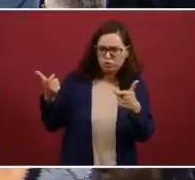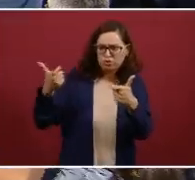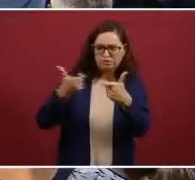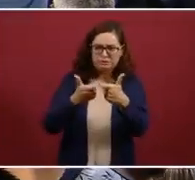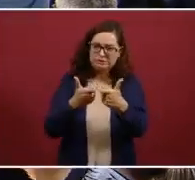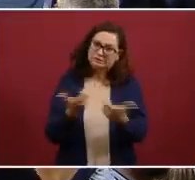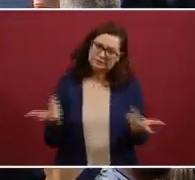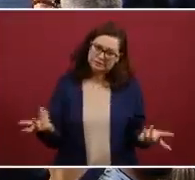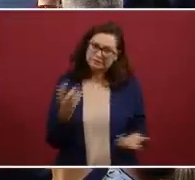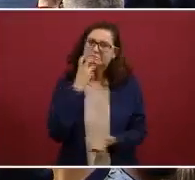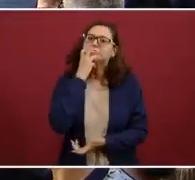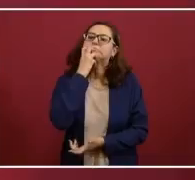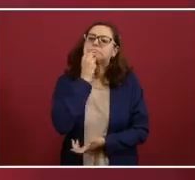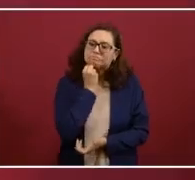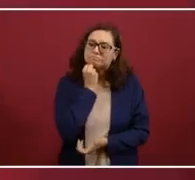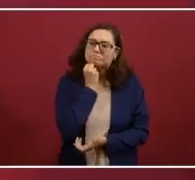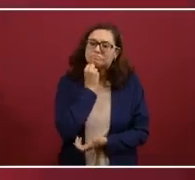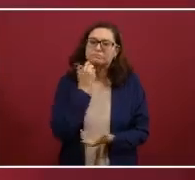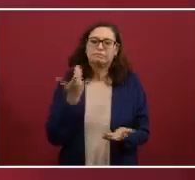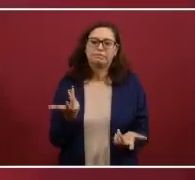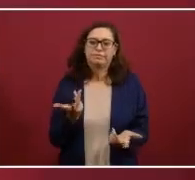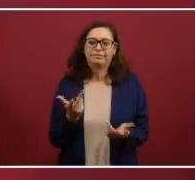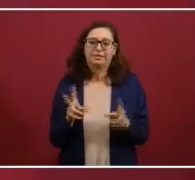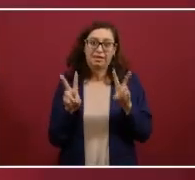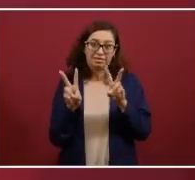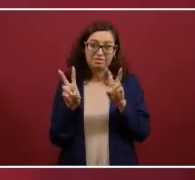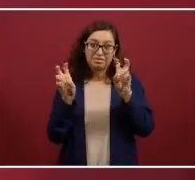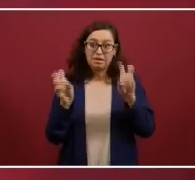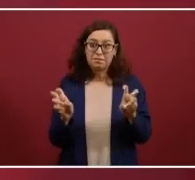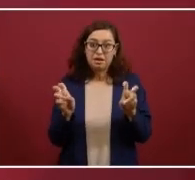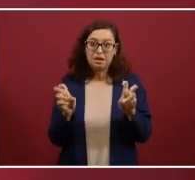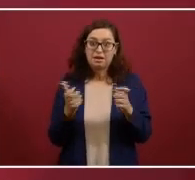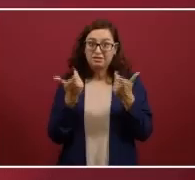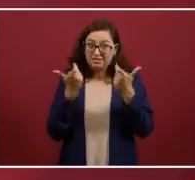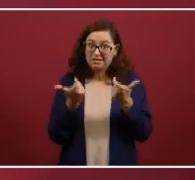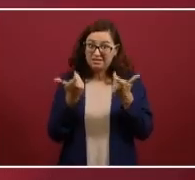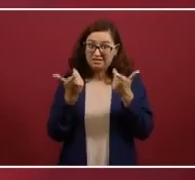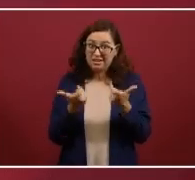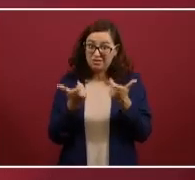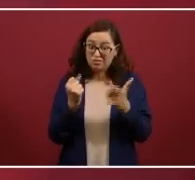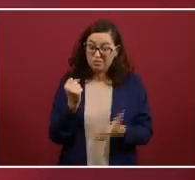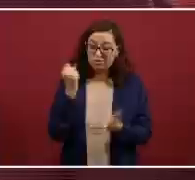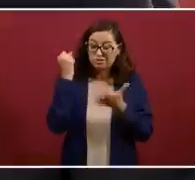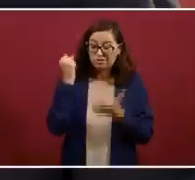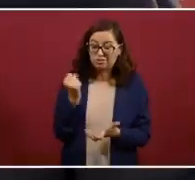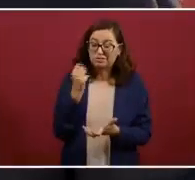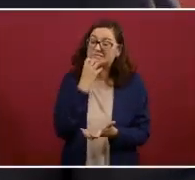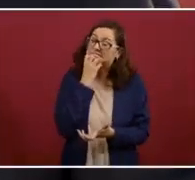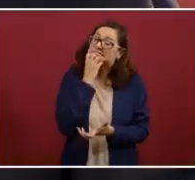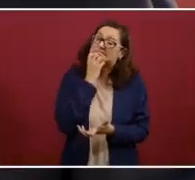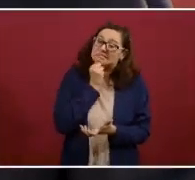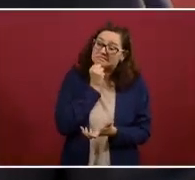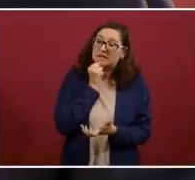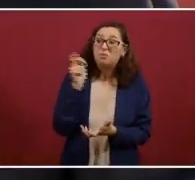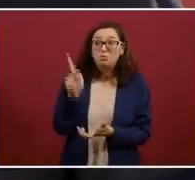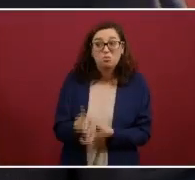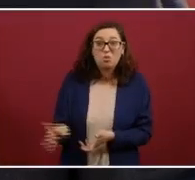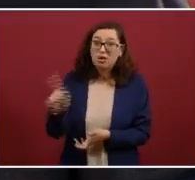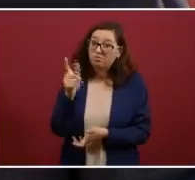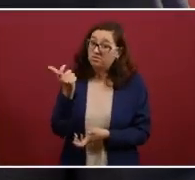codos, somos hasta cicateros cuando se trata del dinero del presupuesto, que es dinero del